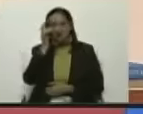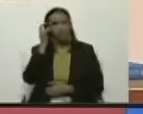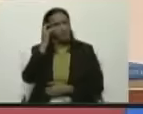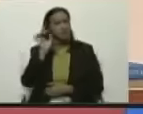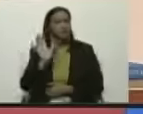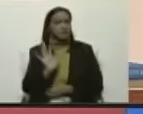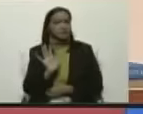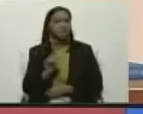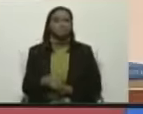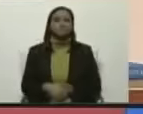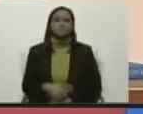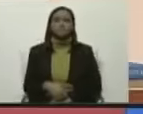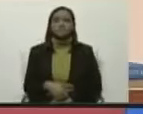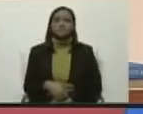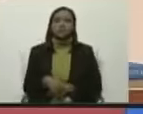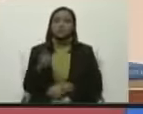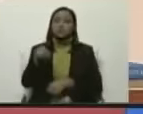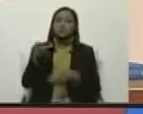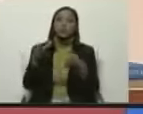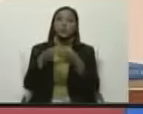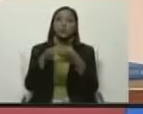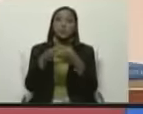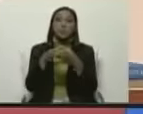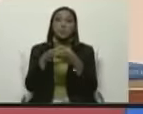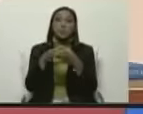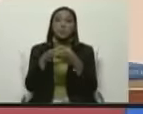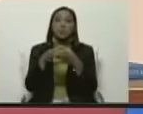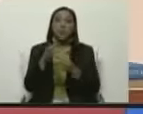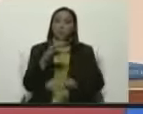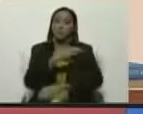y salieron sectores de la oposición a cantar fraude.